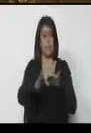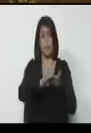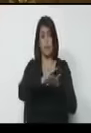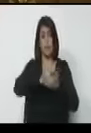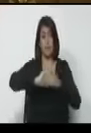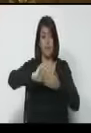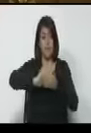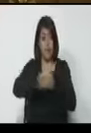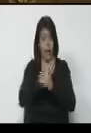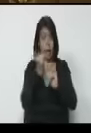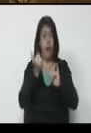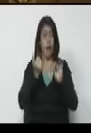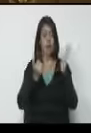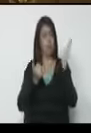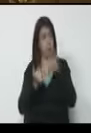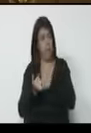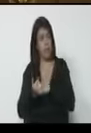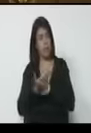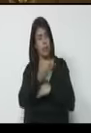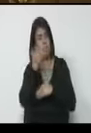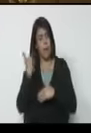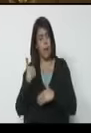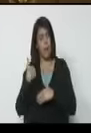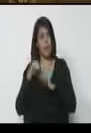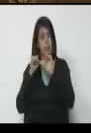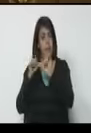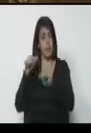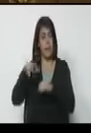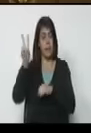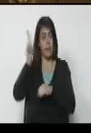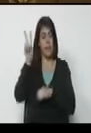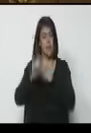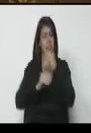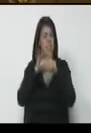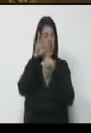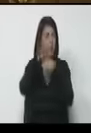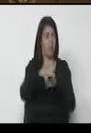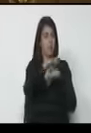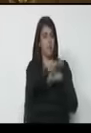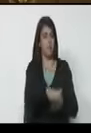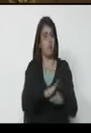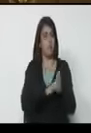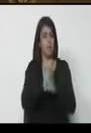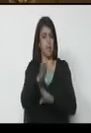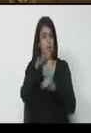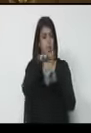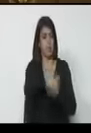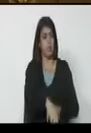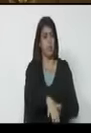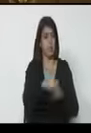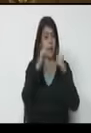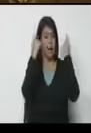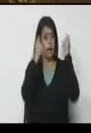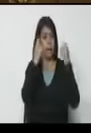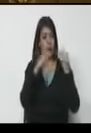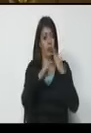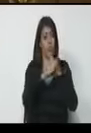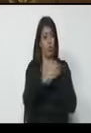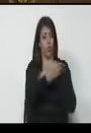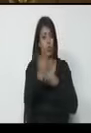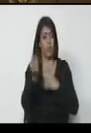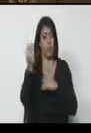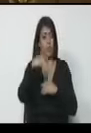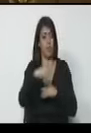acabar. Vénganse, no les queda otra, no les queda otra, porque los van a seguir humillando y van a seguir incrementando esta campaña en contra de usted, y sobre